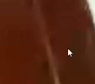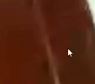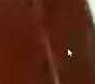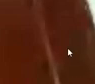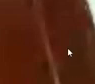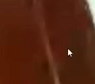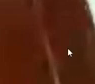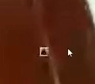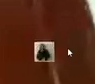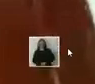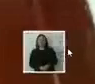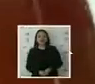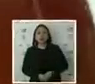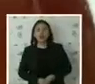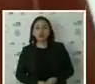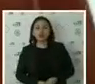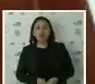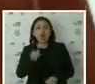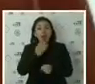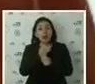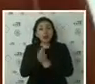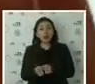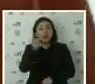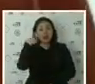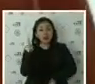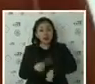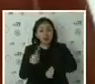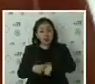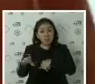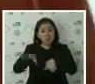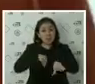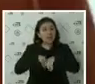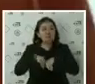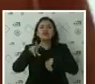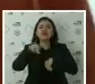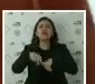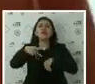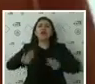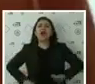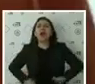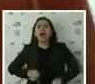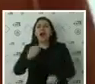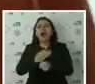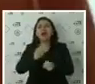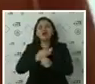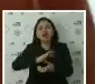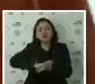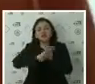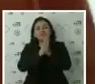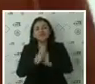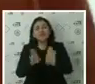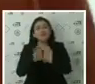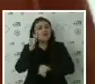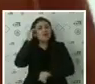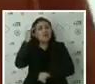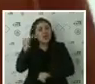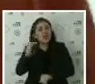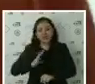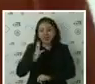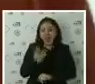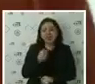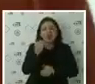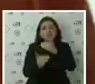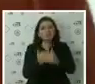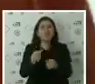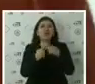sí es una pandemia con características específicas, atendiendo a la evolución pues, de la humanidad y cómo ha avanzado el tema de la